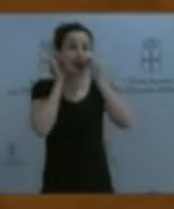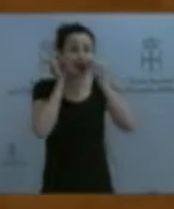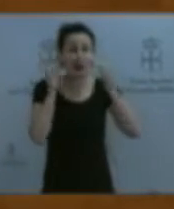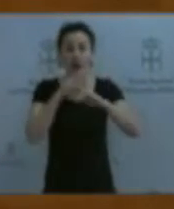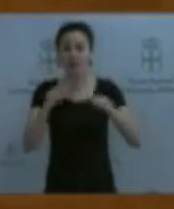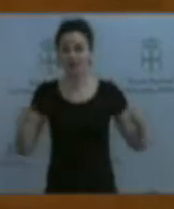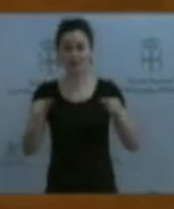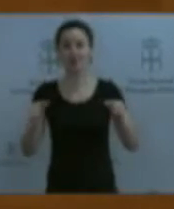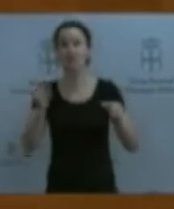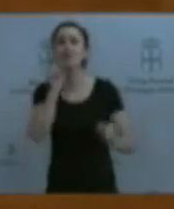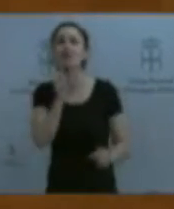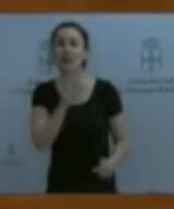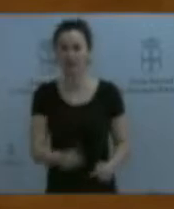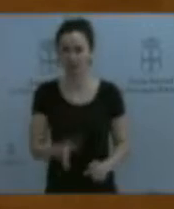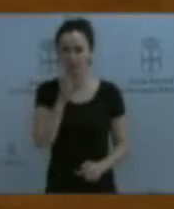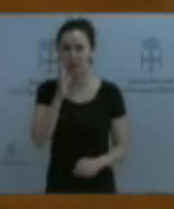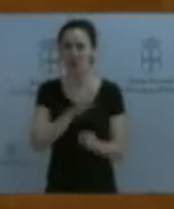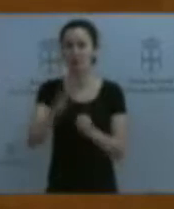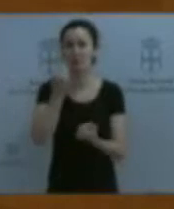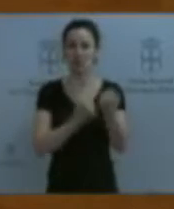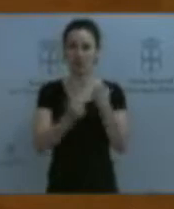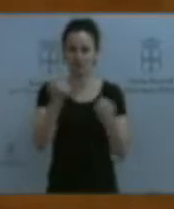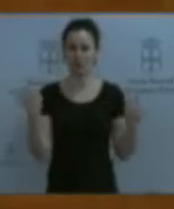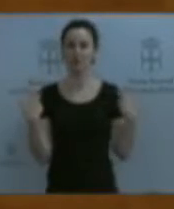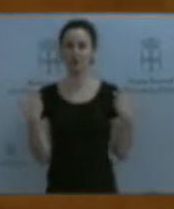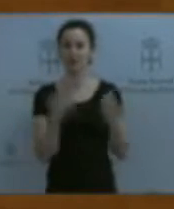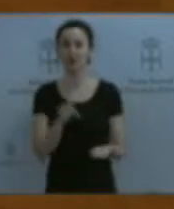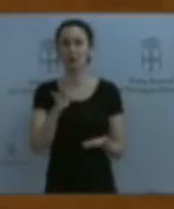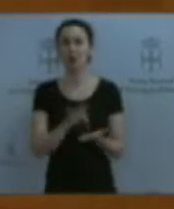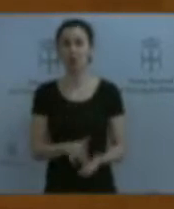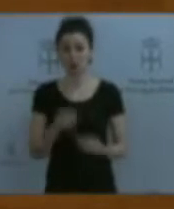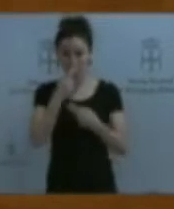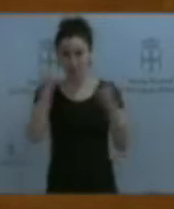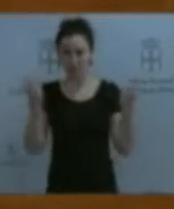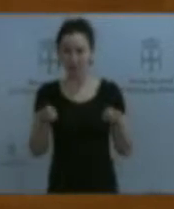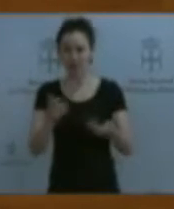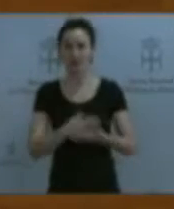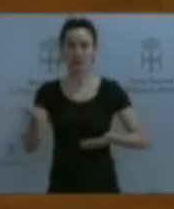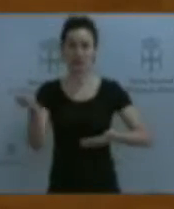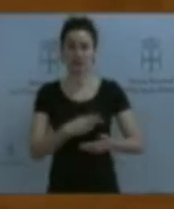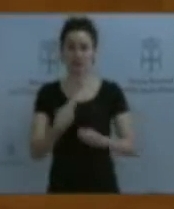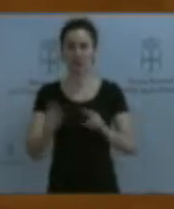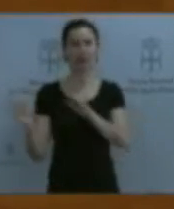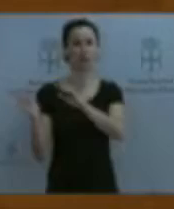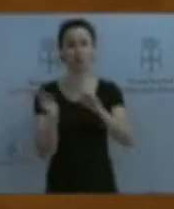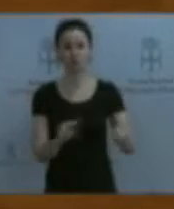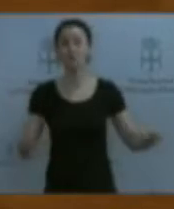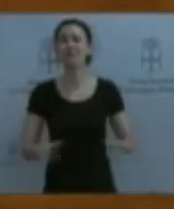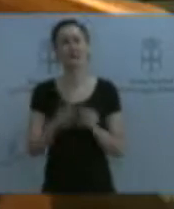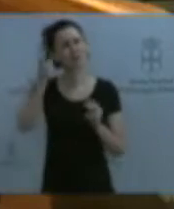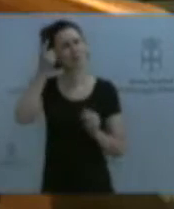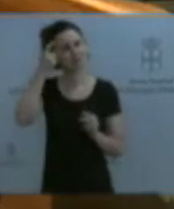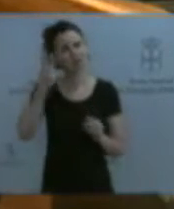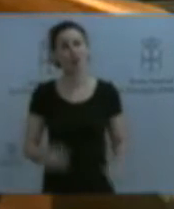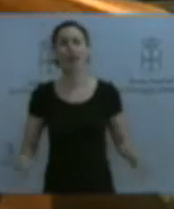lo económico, en lo fiscal, cuando se trata de administrar recursos públicos, los gastos y los ingresos, sus políticas, la sociedad ya lo sabe,